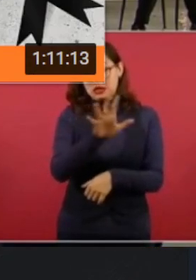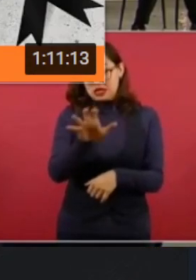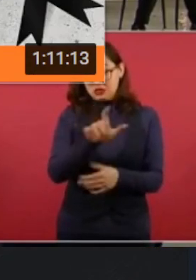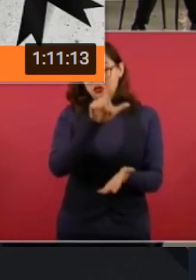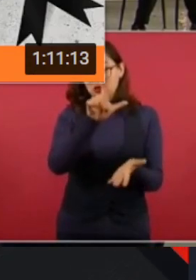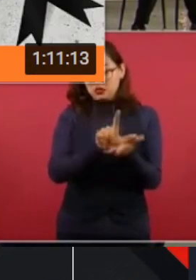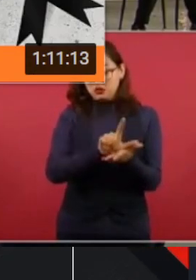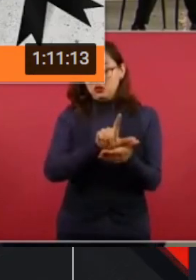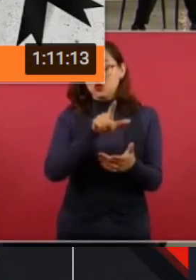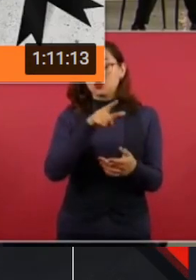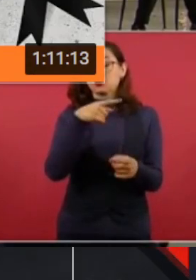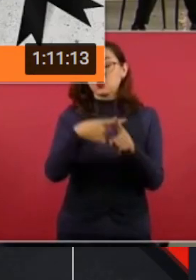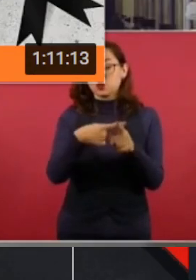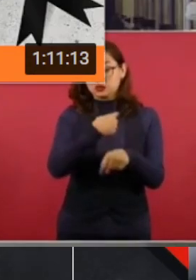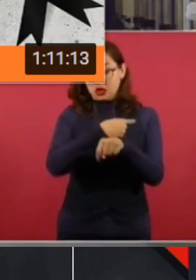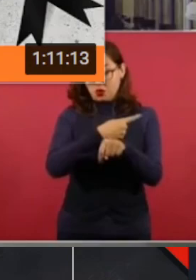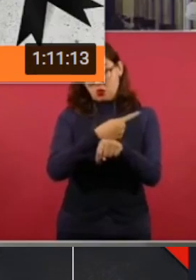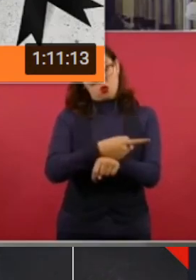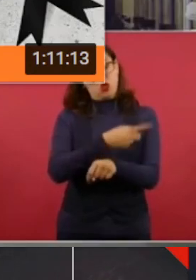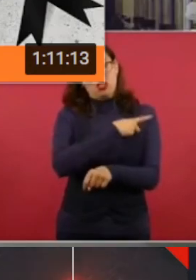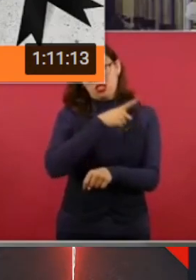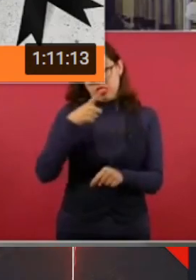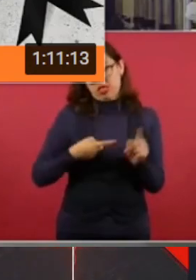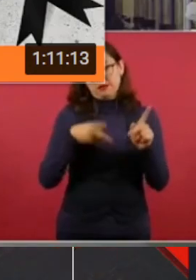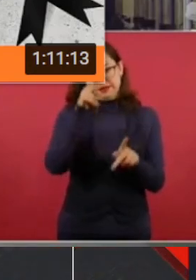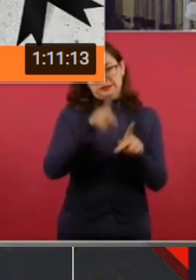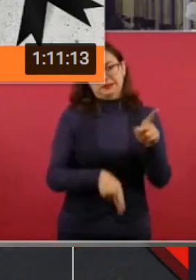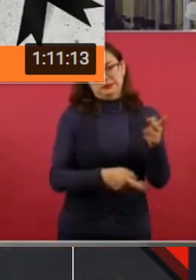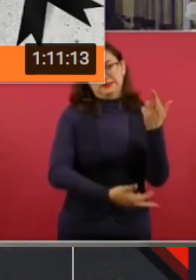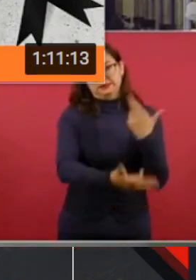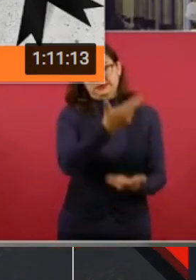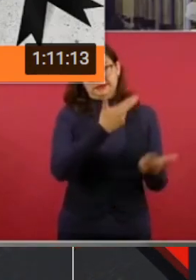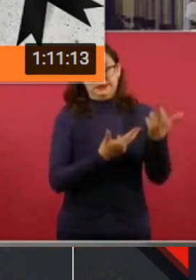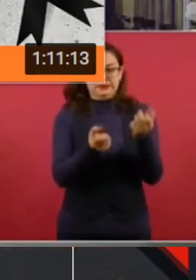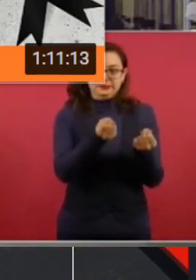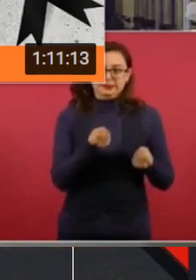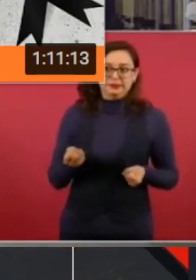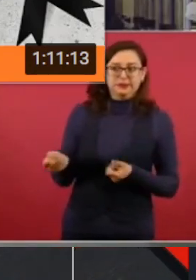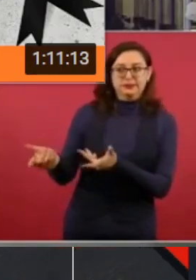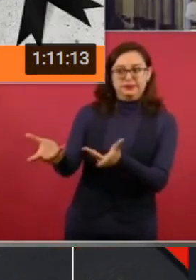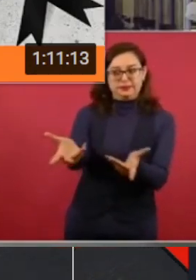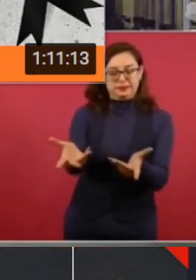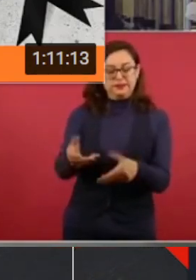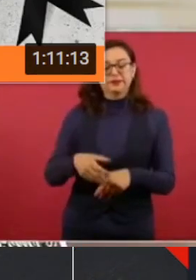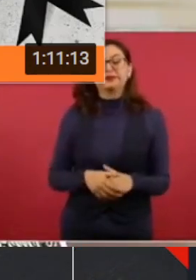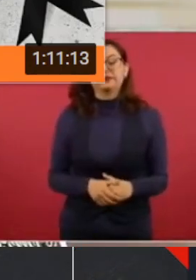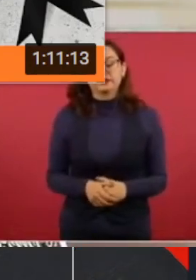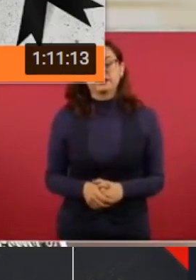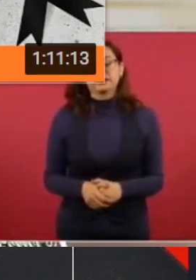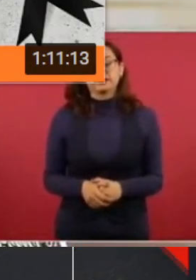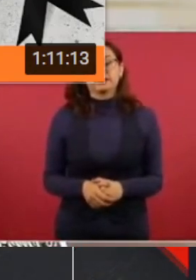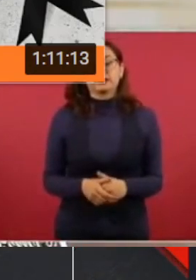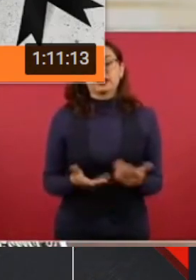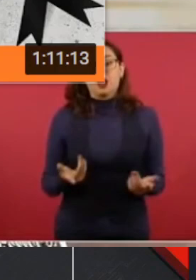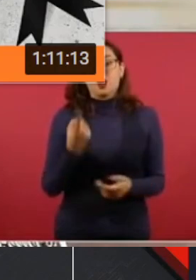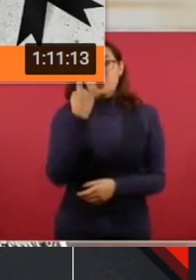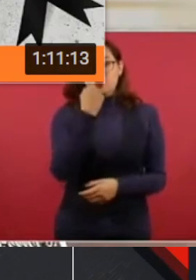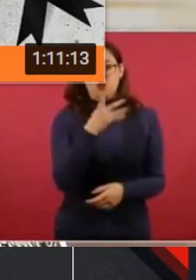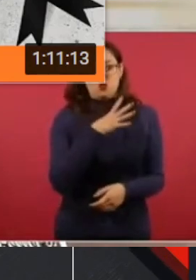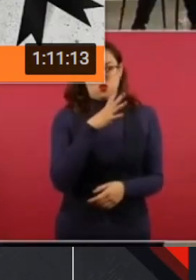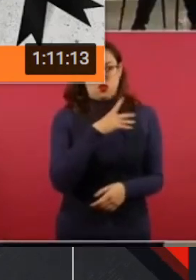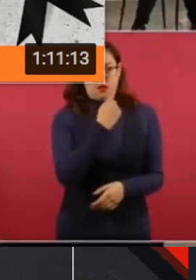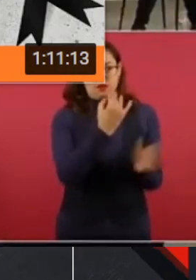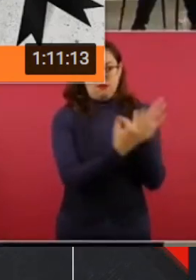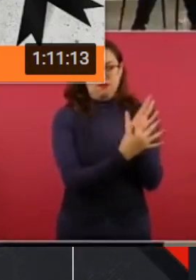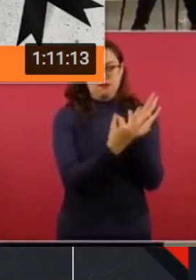aportaciones. El que está aportando ahorita en mayor volumen es Ternium La Cerera. Es todo,